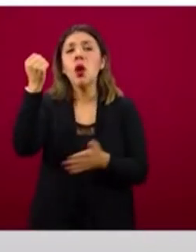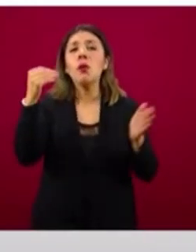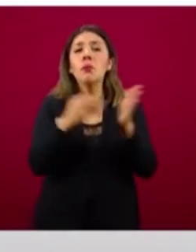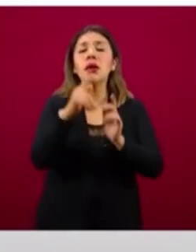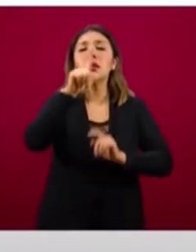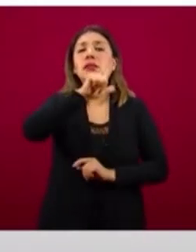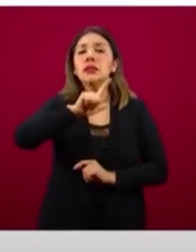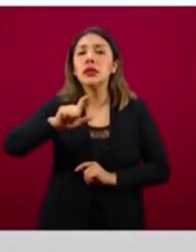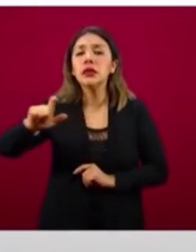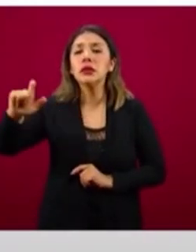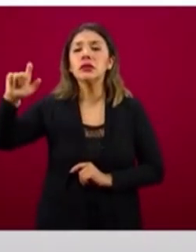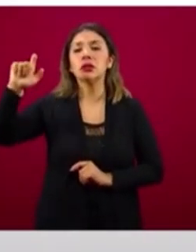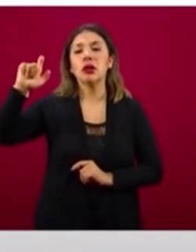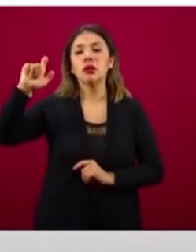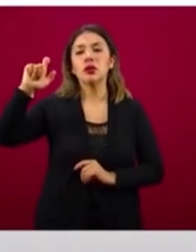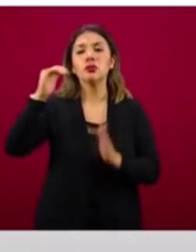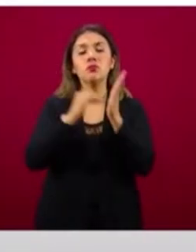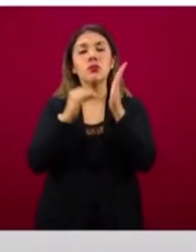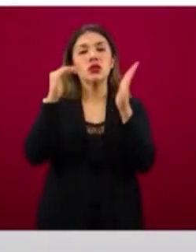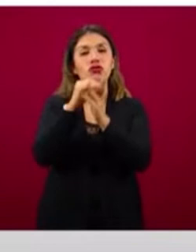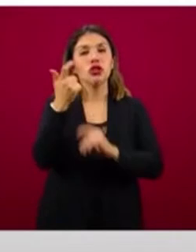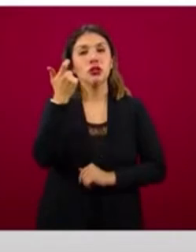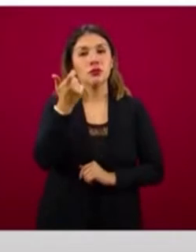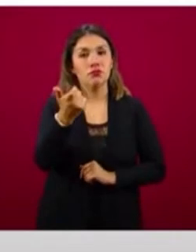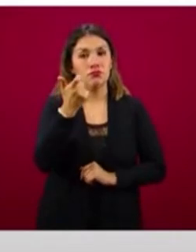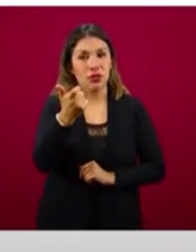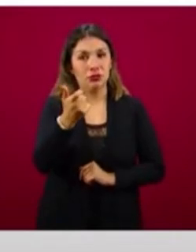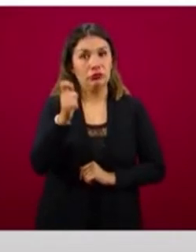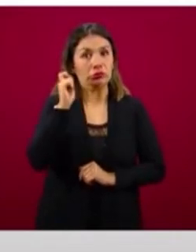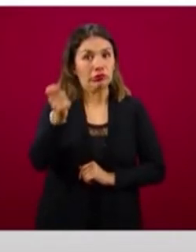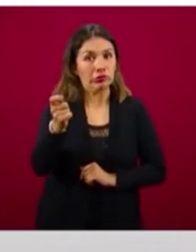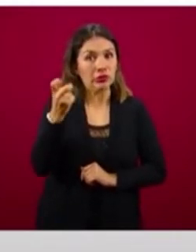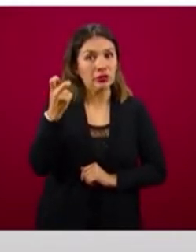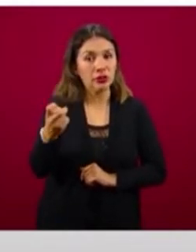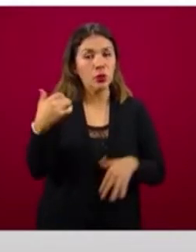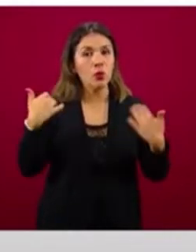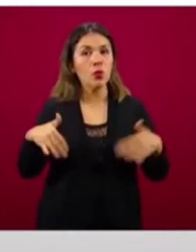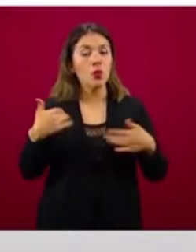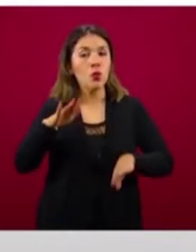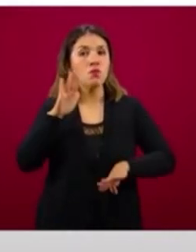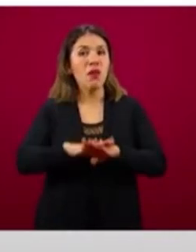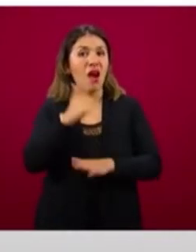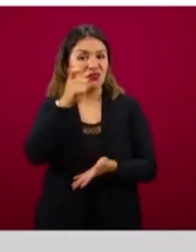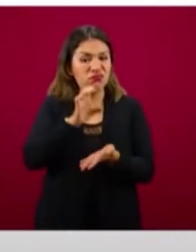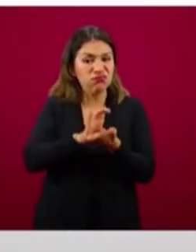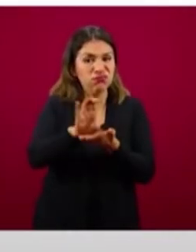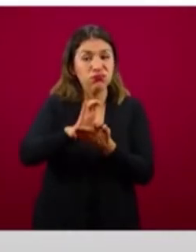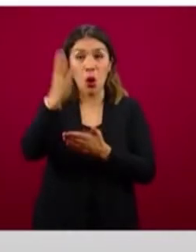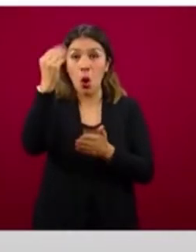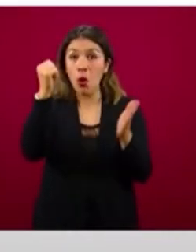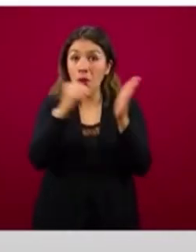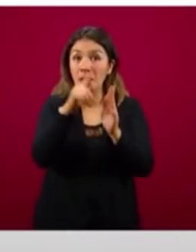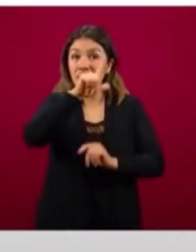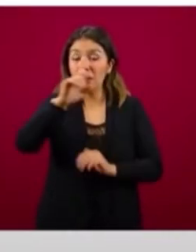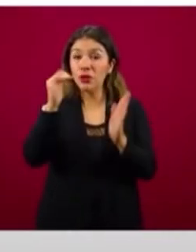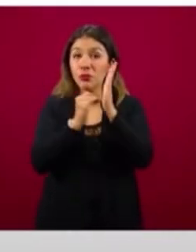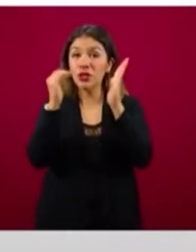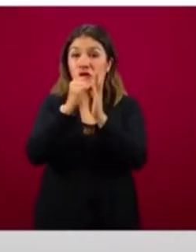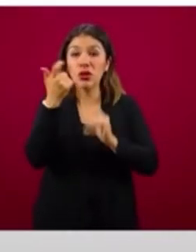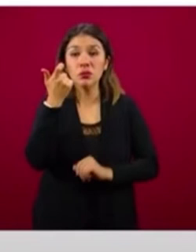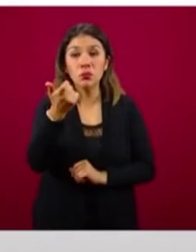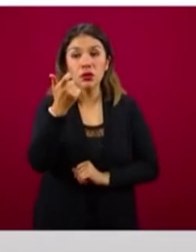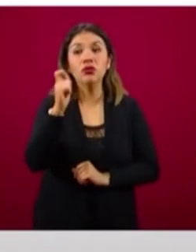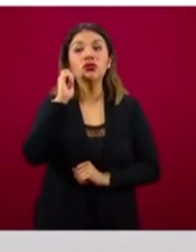9.700 millones de pesos. Esto significa que son recursos, estos 9.700 millones de pesos están